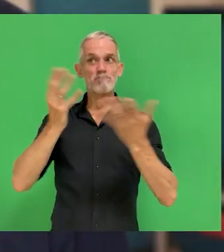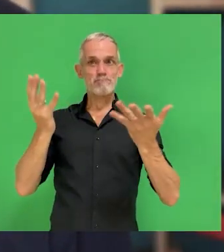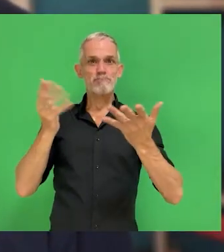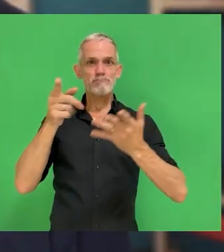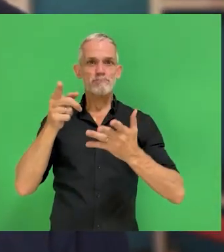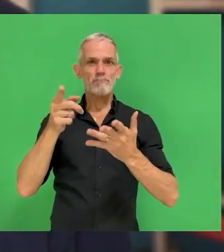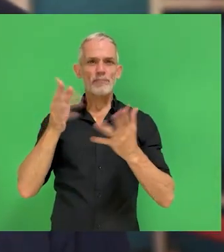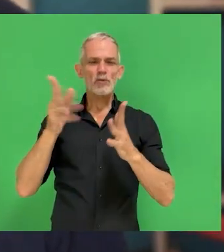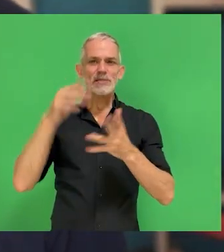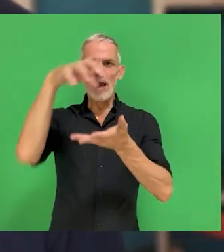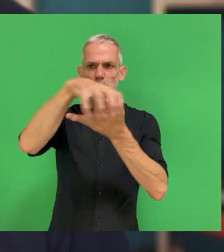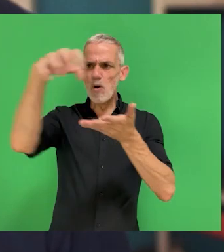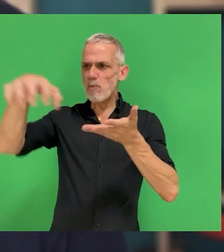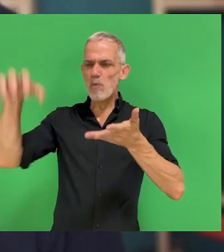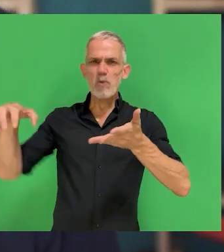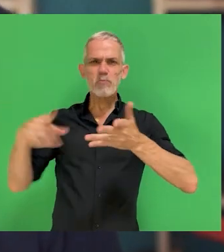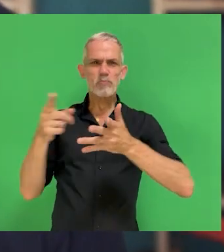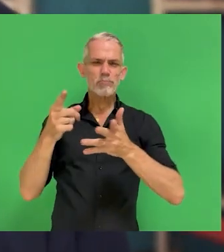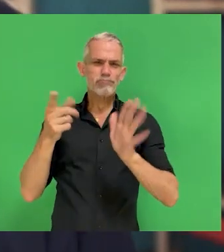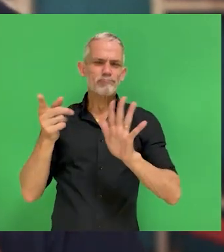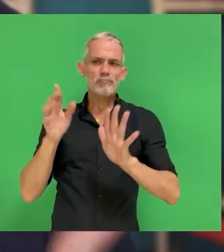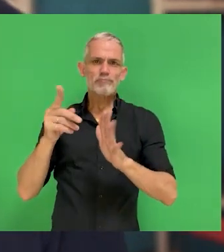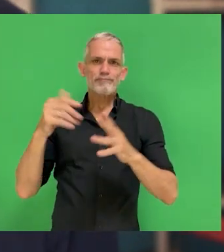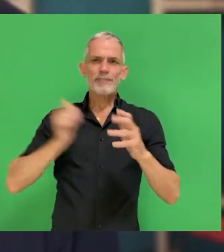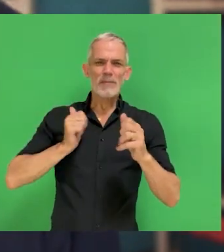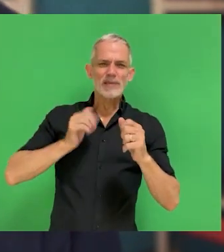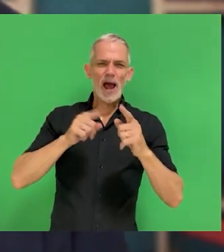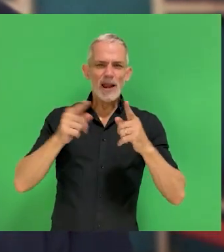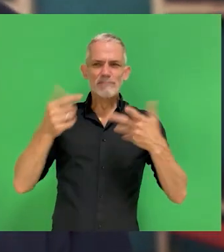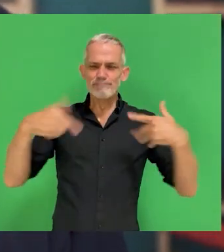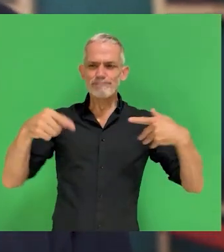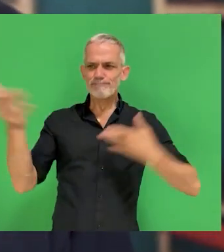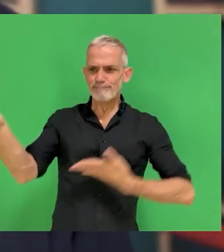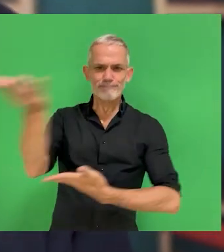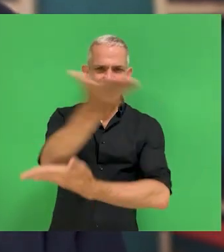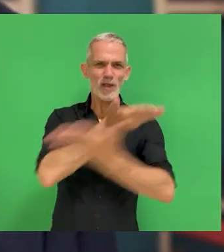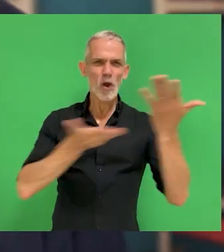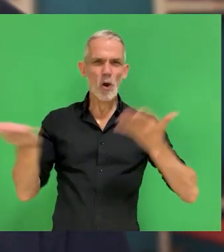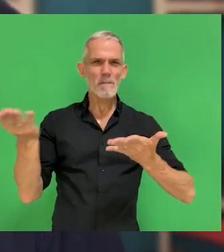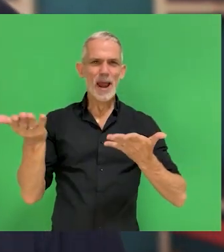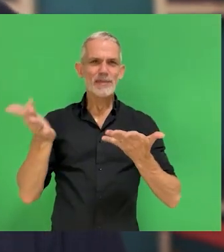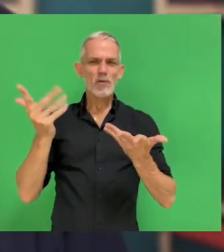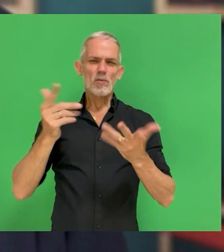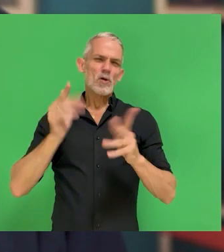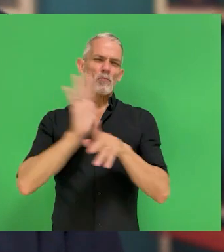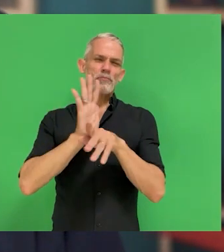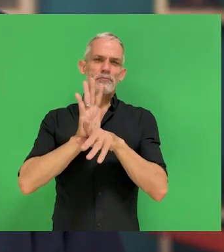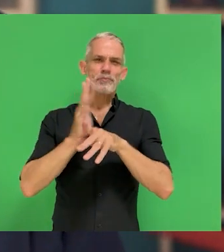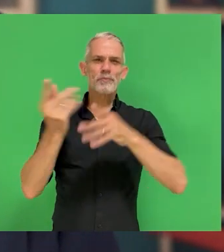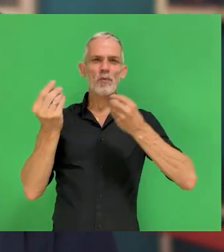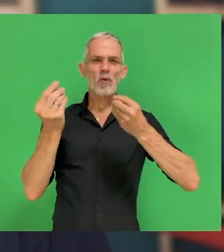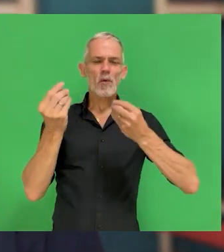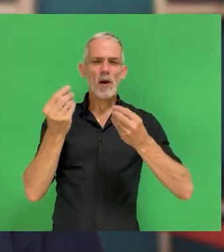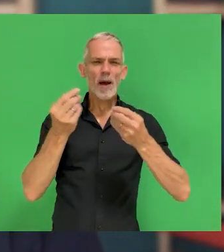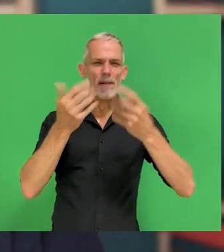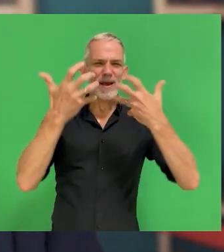cual las agencias de inteligencia de las diferentes fuerzas compartían, tenían así como una especie de